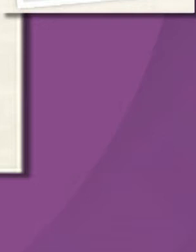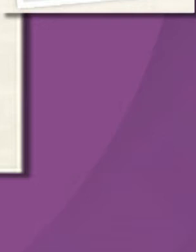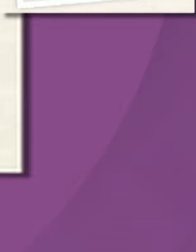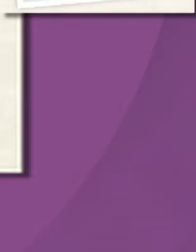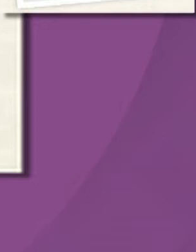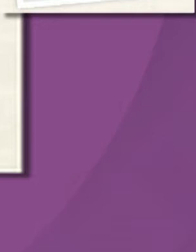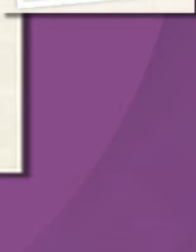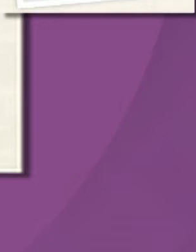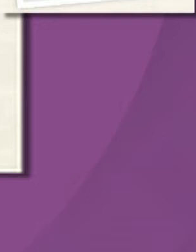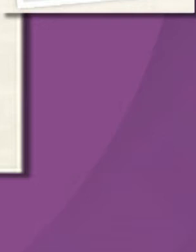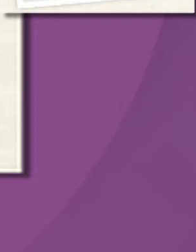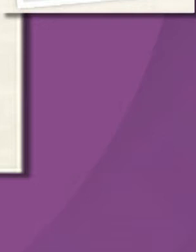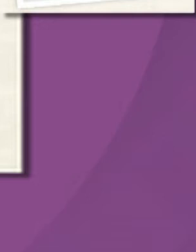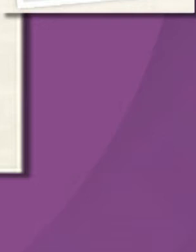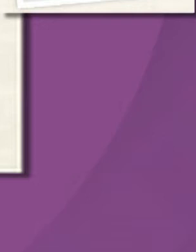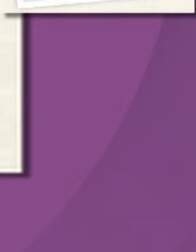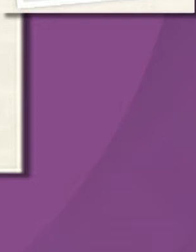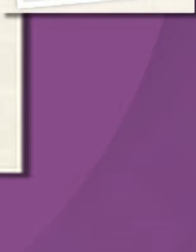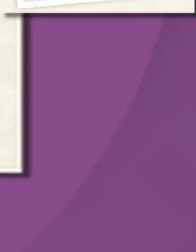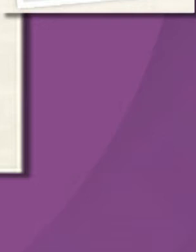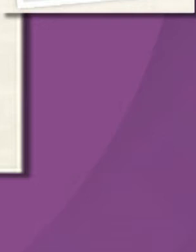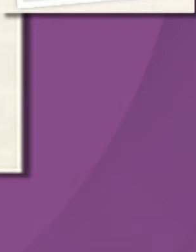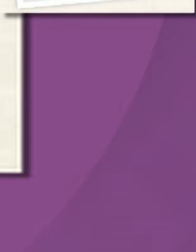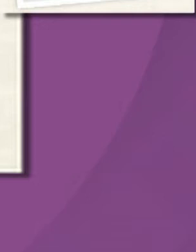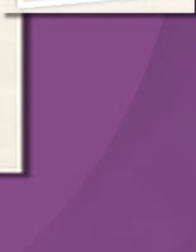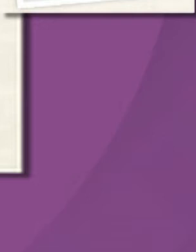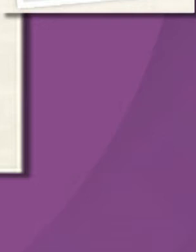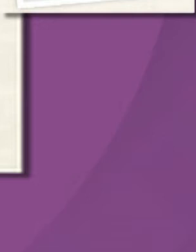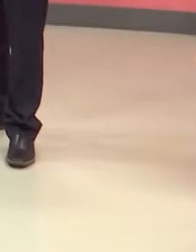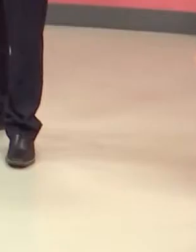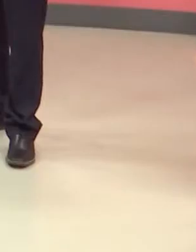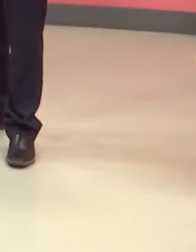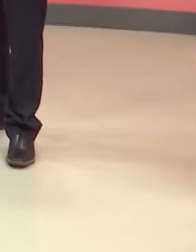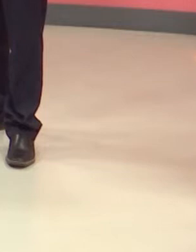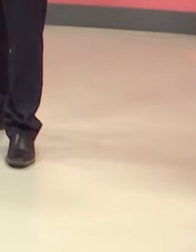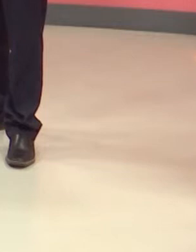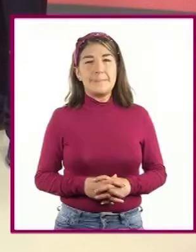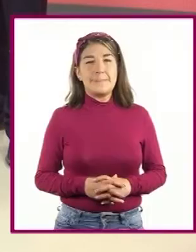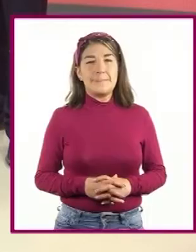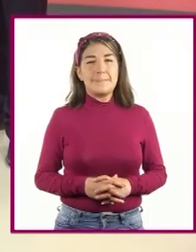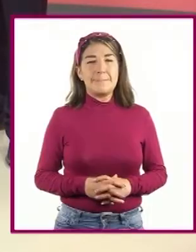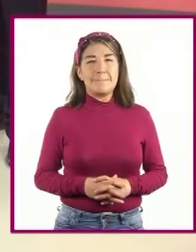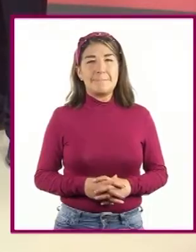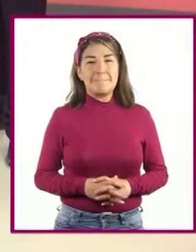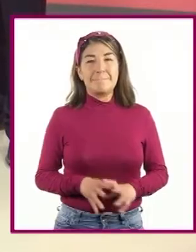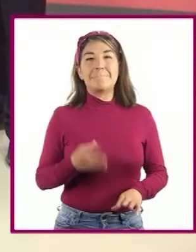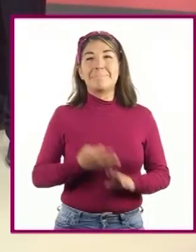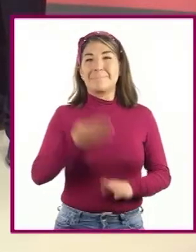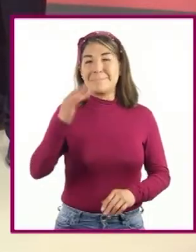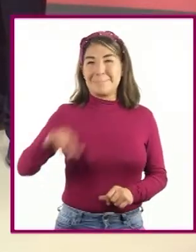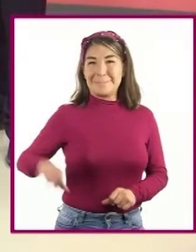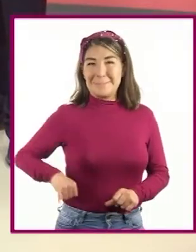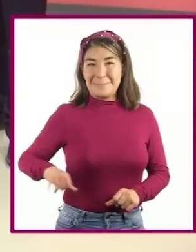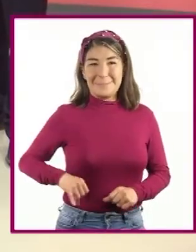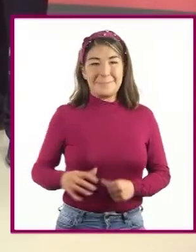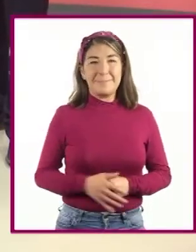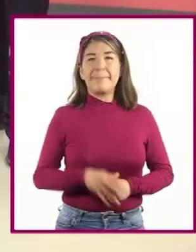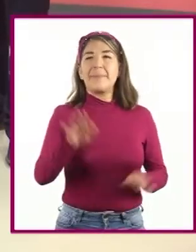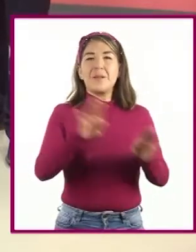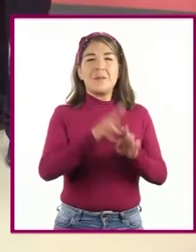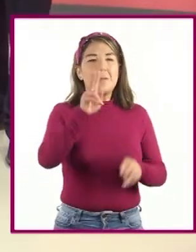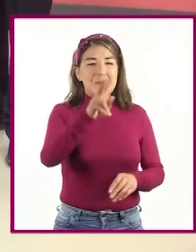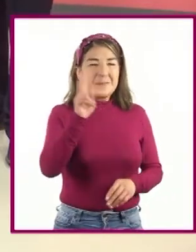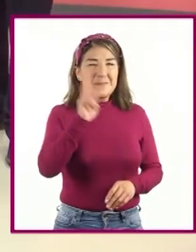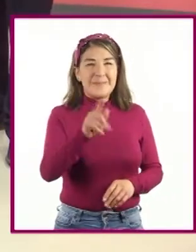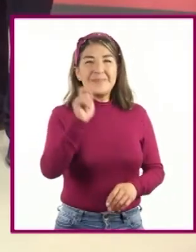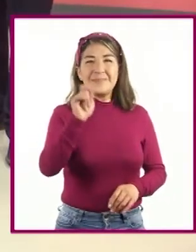para conocer los avances en el estudio de ciertas materias. Muy interesante. Experimentar es,